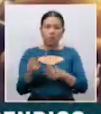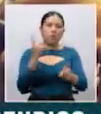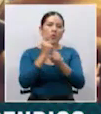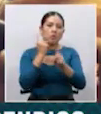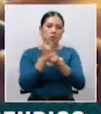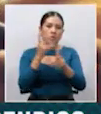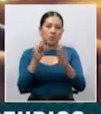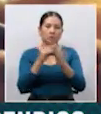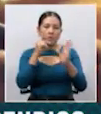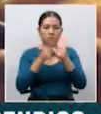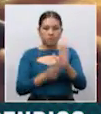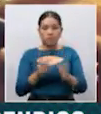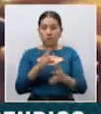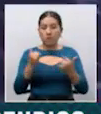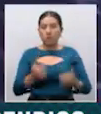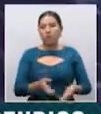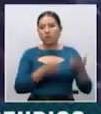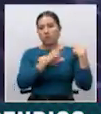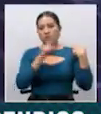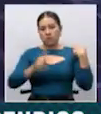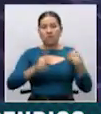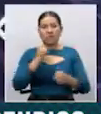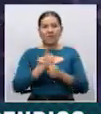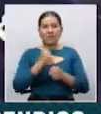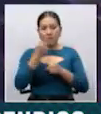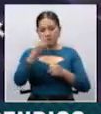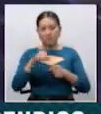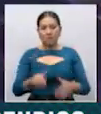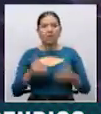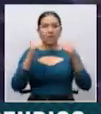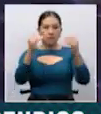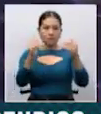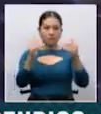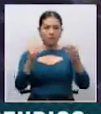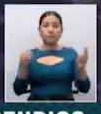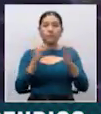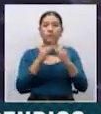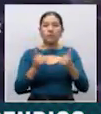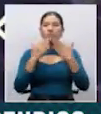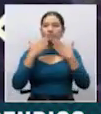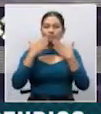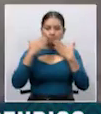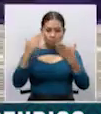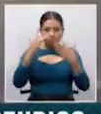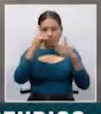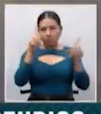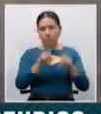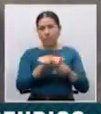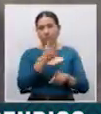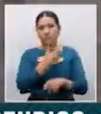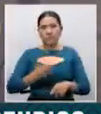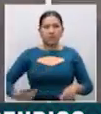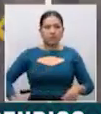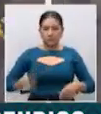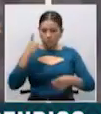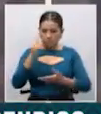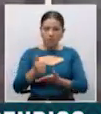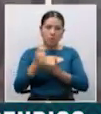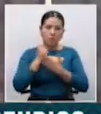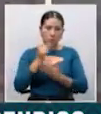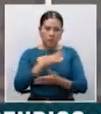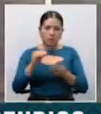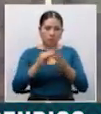y ahora toca trabajar para adelante. Agradecer a nuestro hermano presidente por generar este espacio y sobre todo también por atendernos a